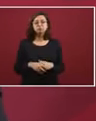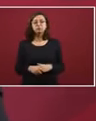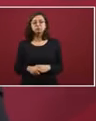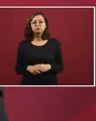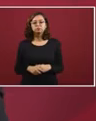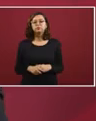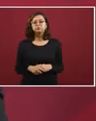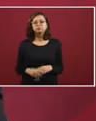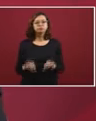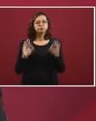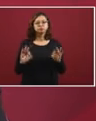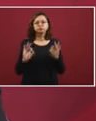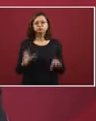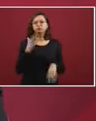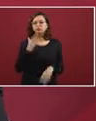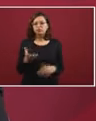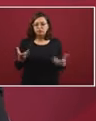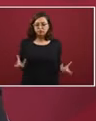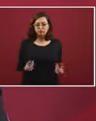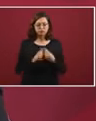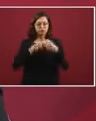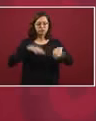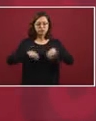la vieron muy bien. Vamos a trabajar juntos.